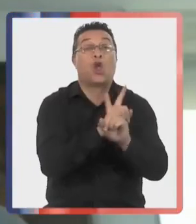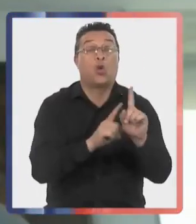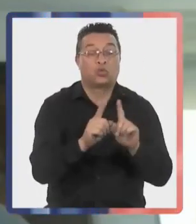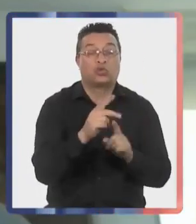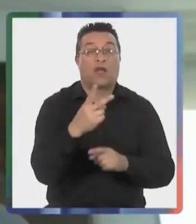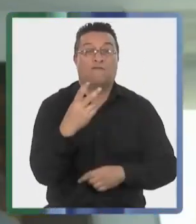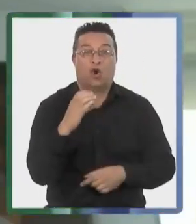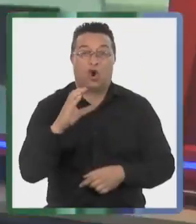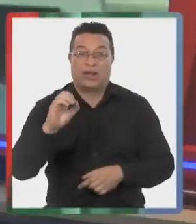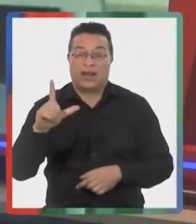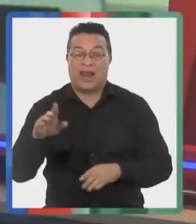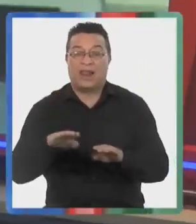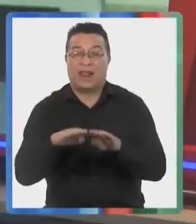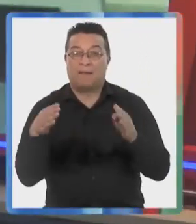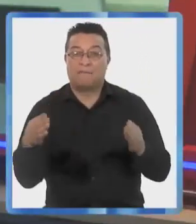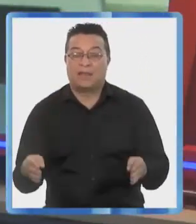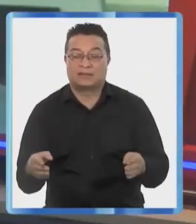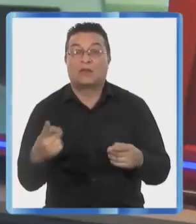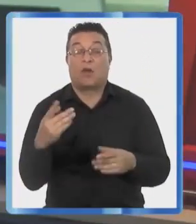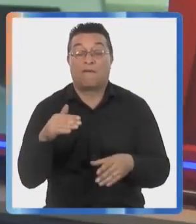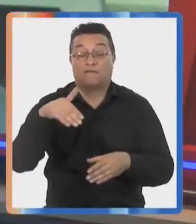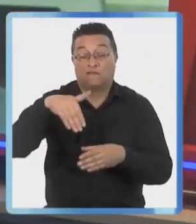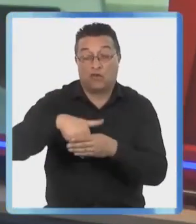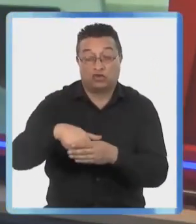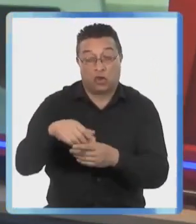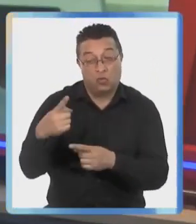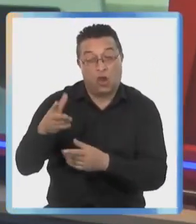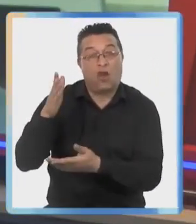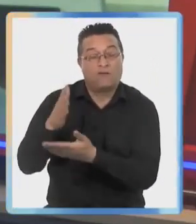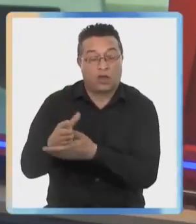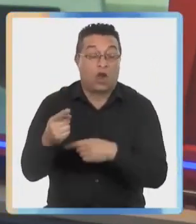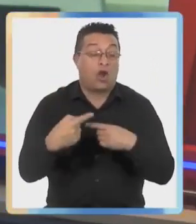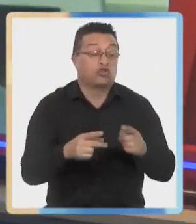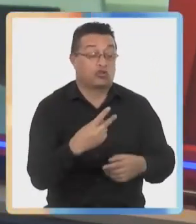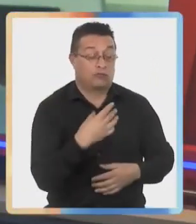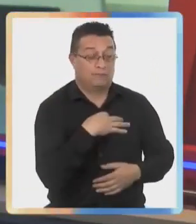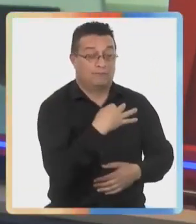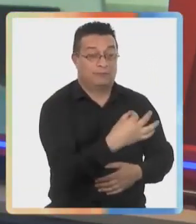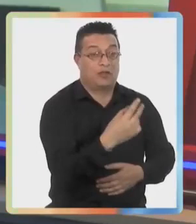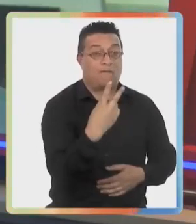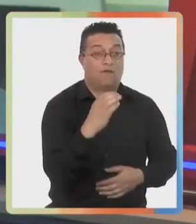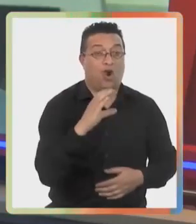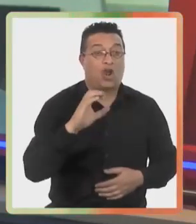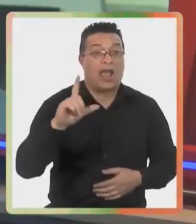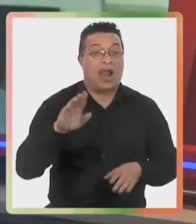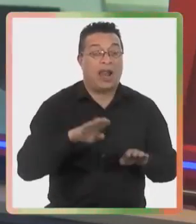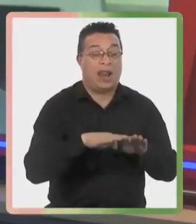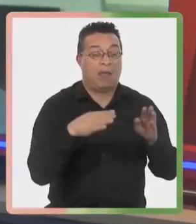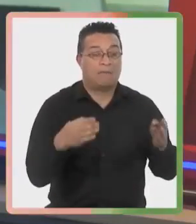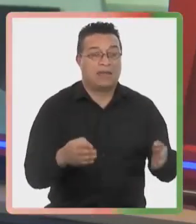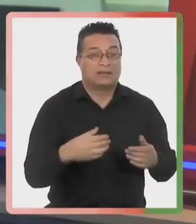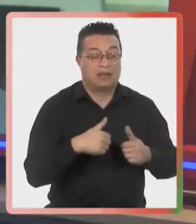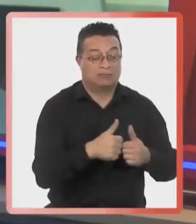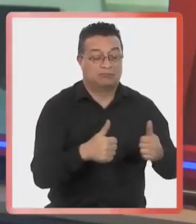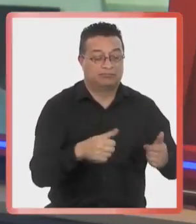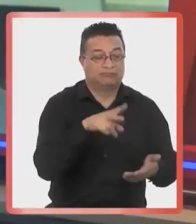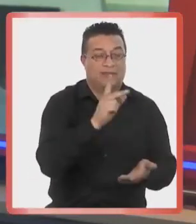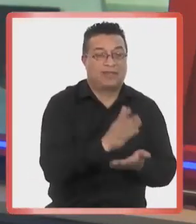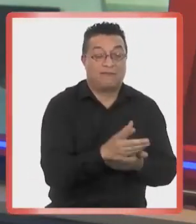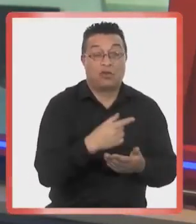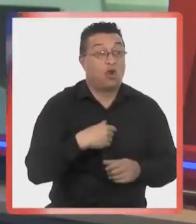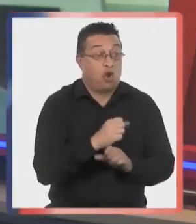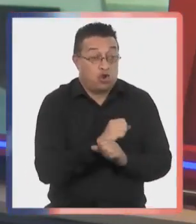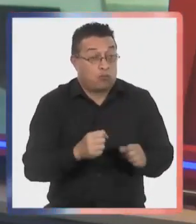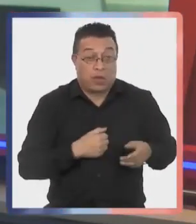de vocales de mesa. Una cosa es ir a votar, que es una obligación, otra cosa es ser vocal de mesa, y eso impone, por lo tanto, el deber, si yo no puedo ejercer